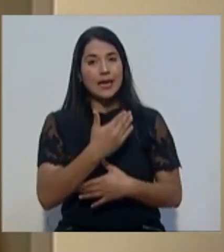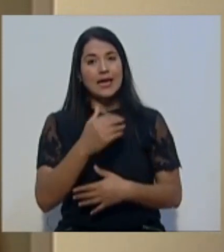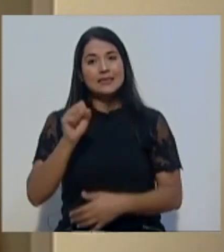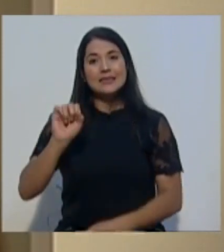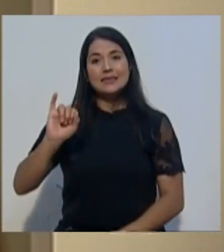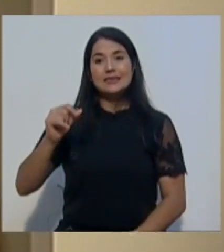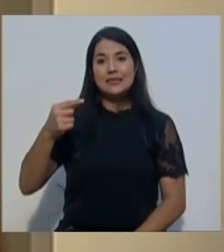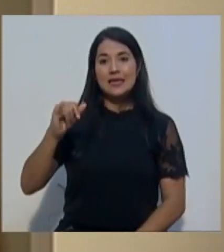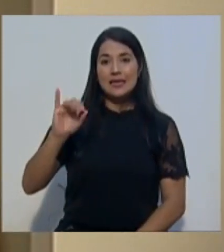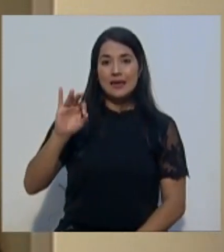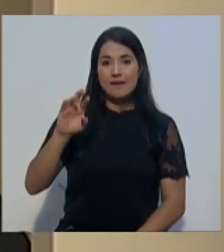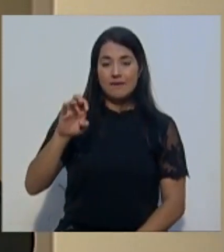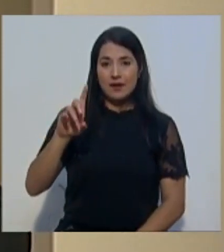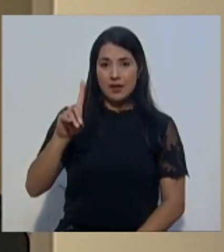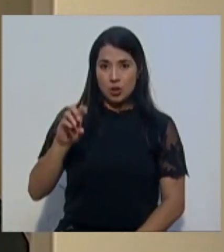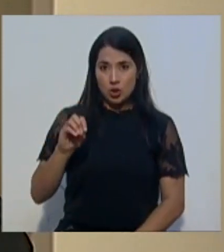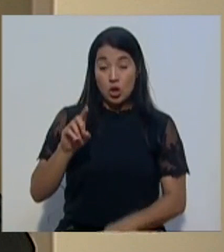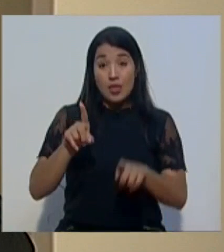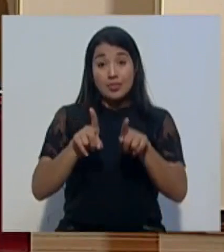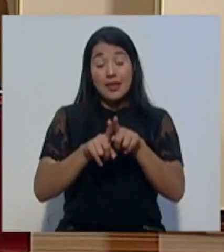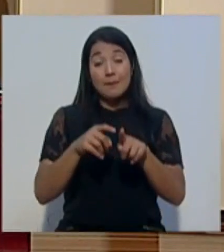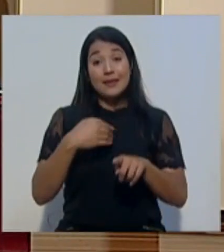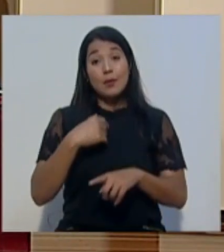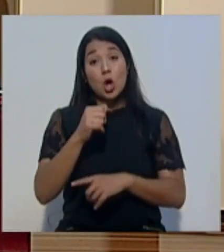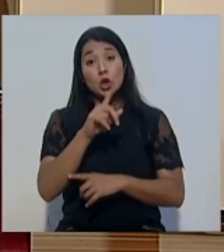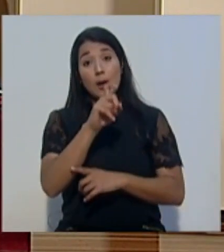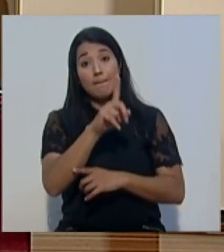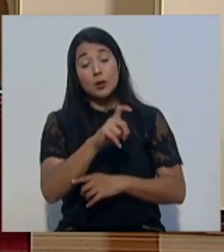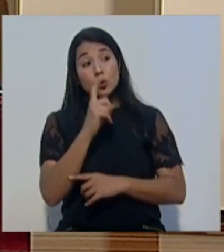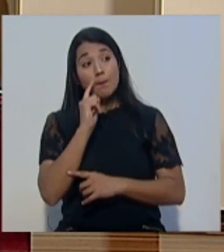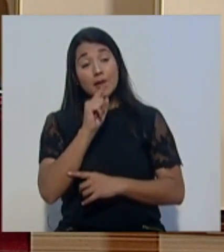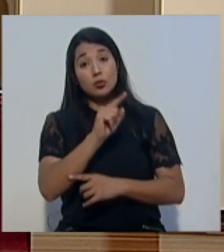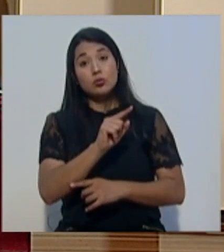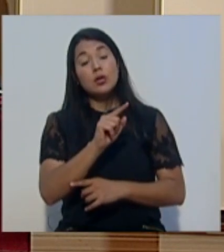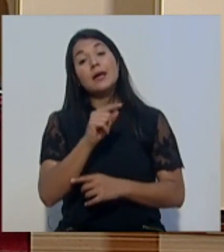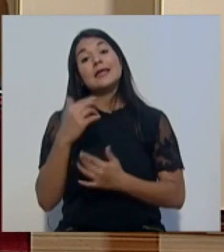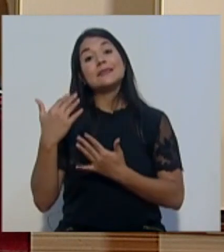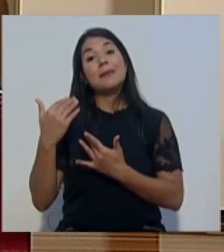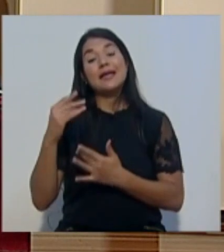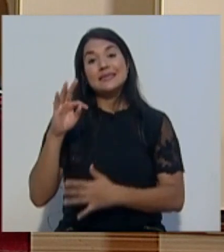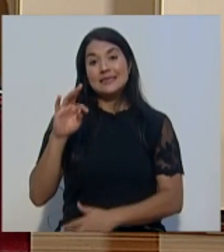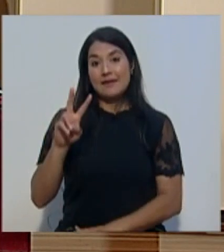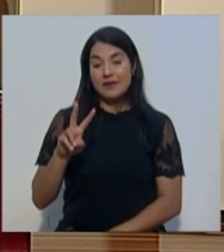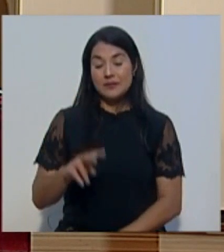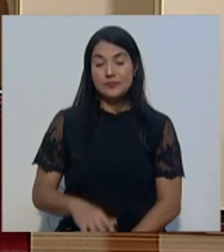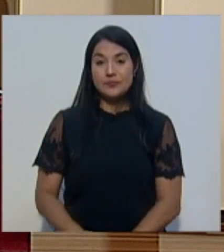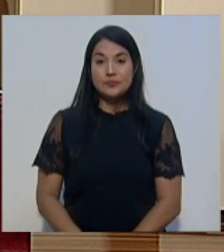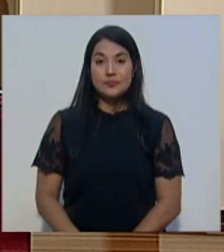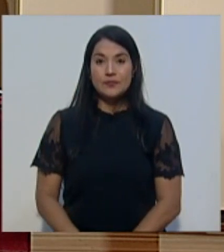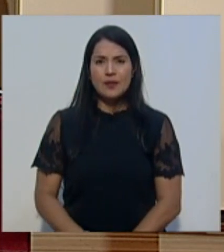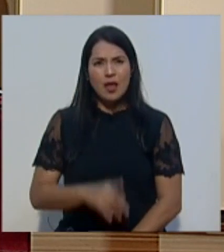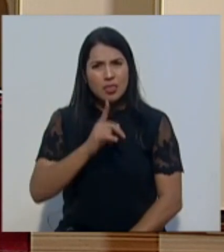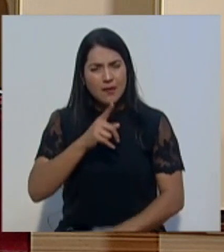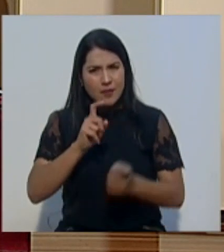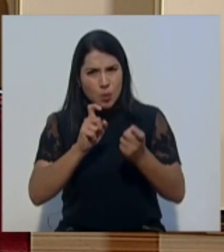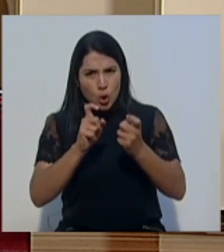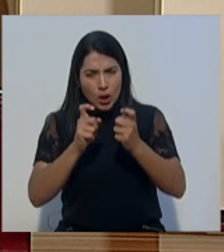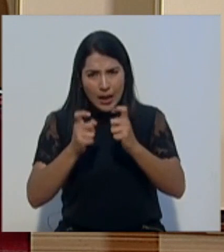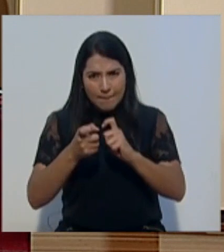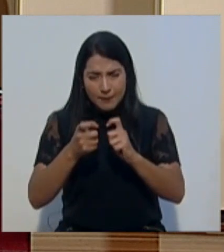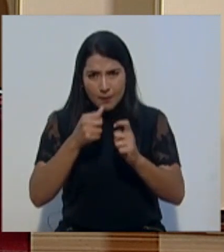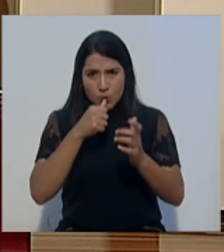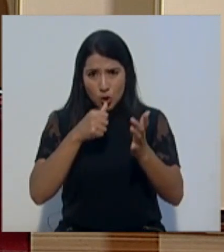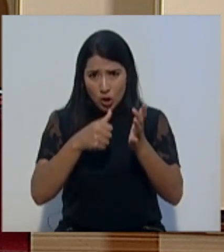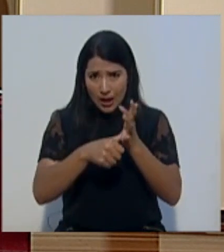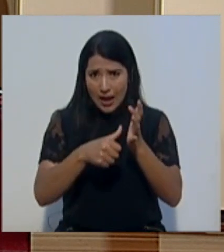don Sigifredo. También tenemos una consulta para usted, Esperanza TV. Hay que modificar la carta